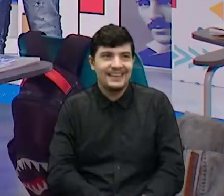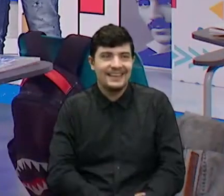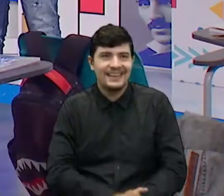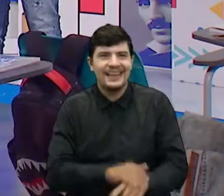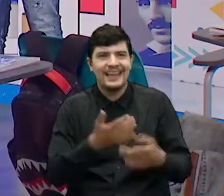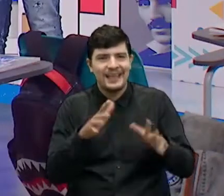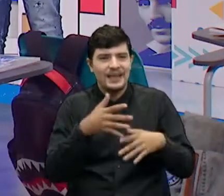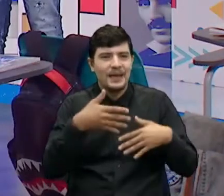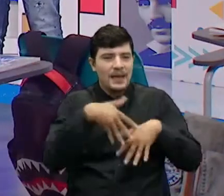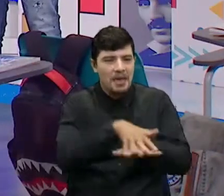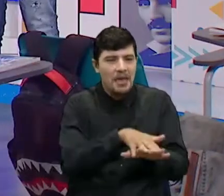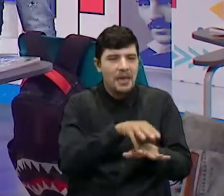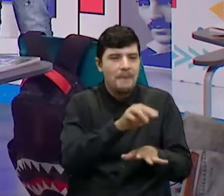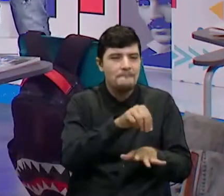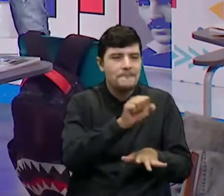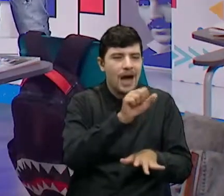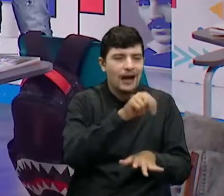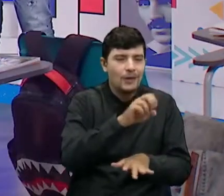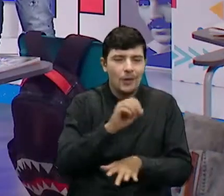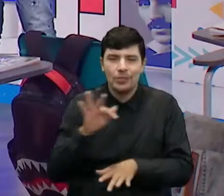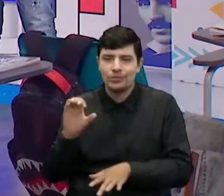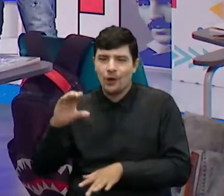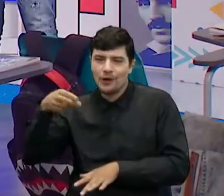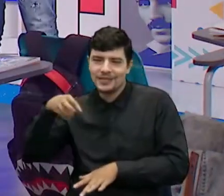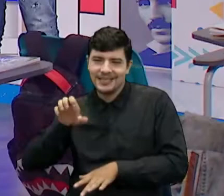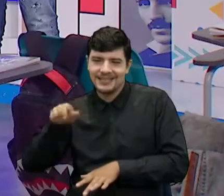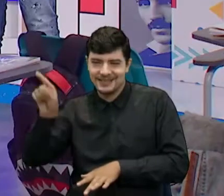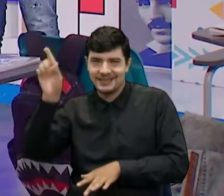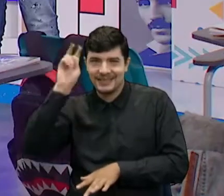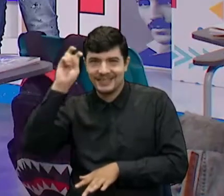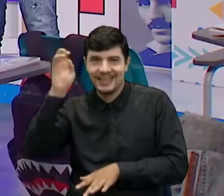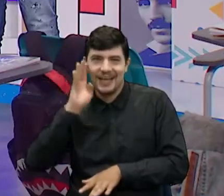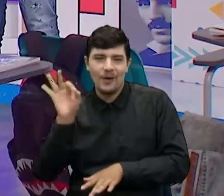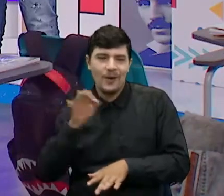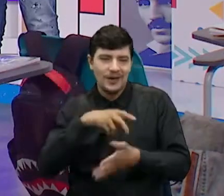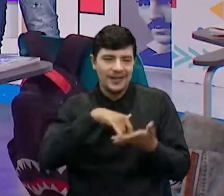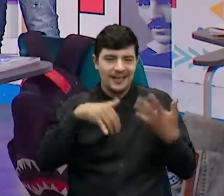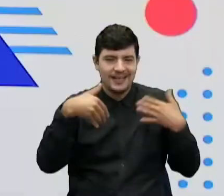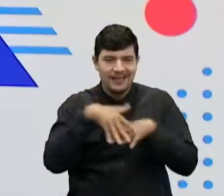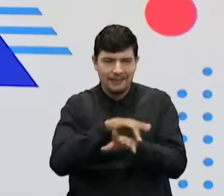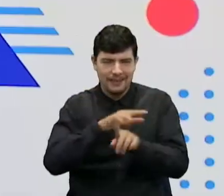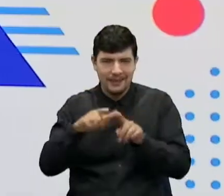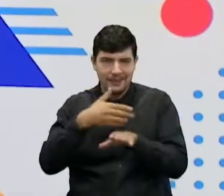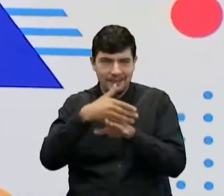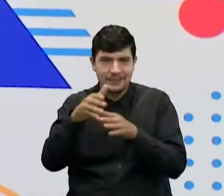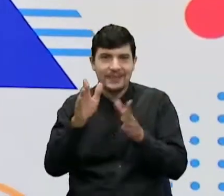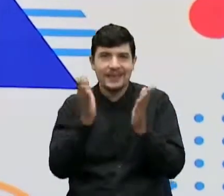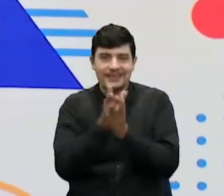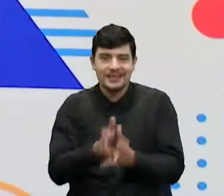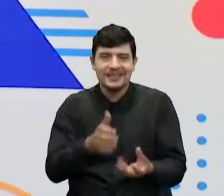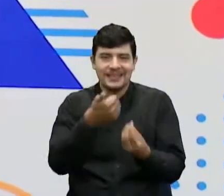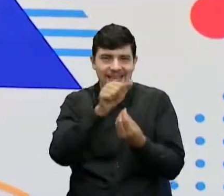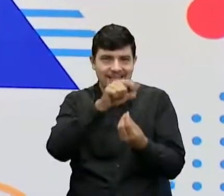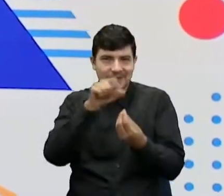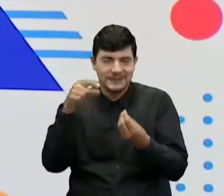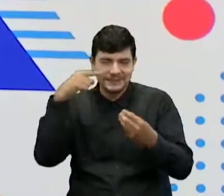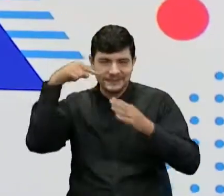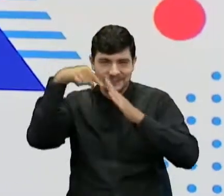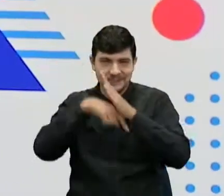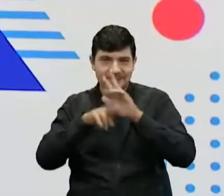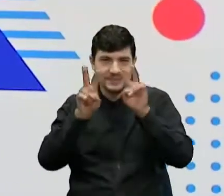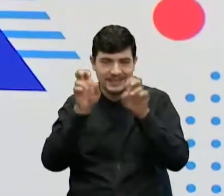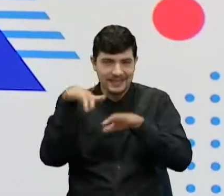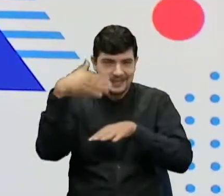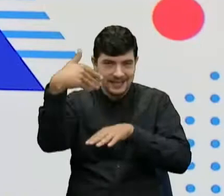Algo así va a salir Pero eso lo vamos a hablar Con los de décimo De once ahora más tarde Sí, sí Más adelante Resulta que estos Hay